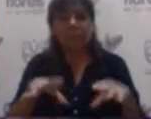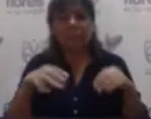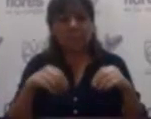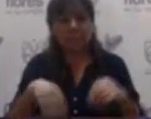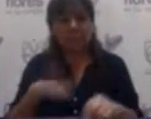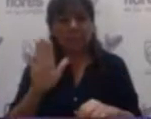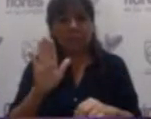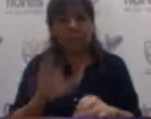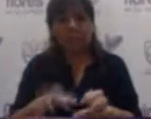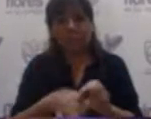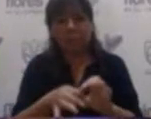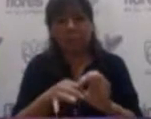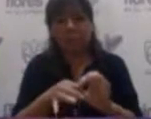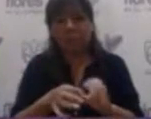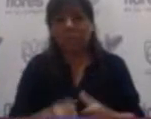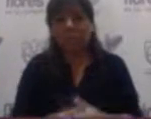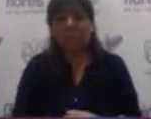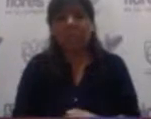siguiente punto.